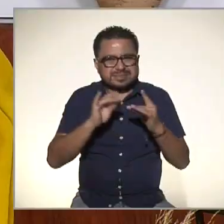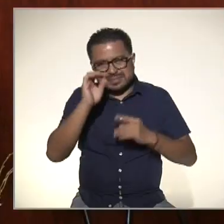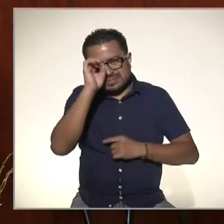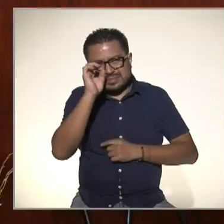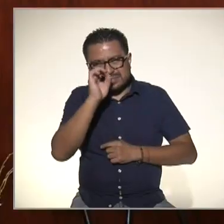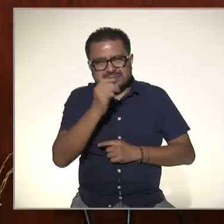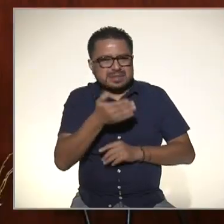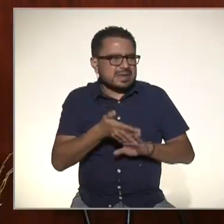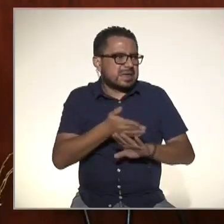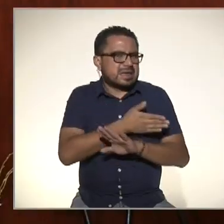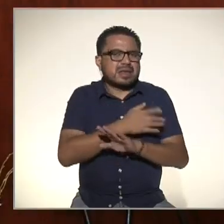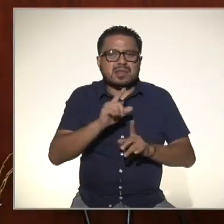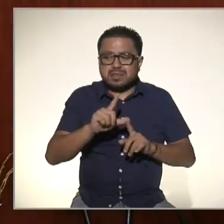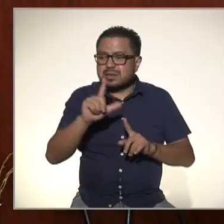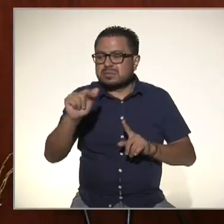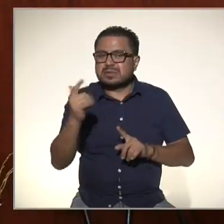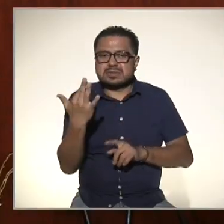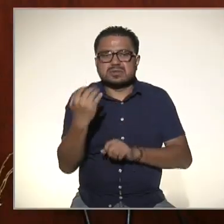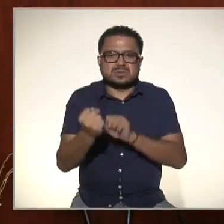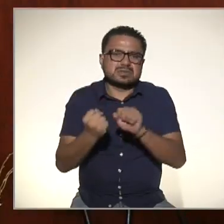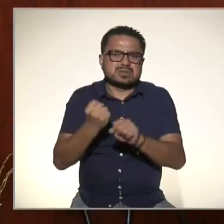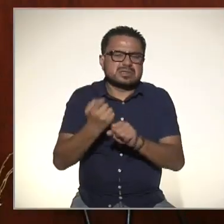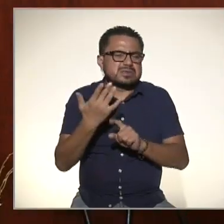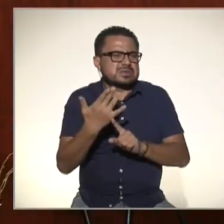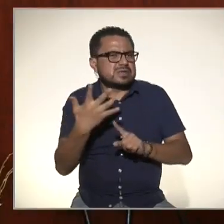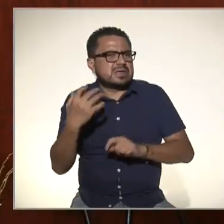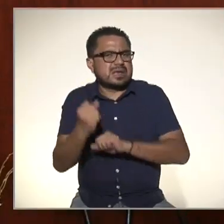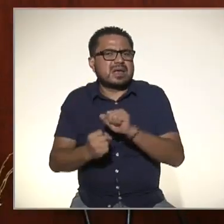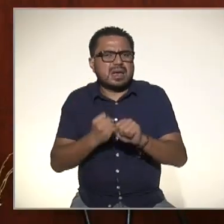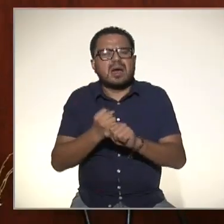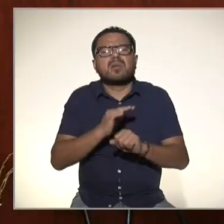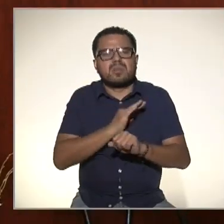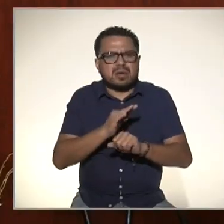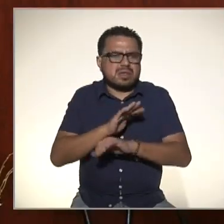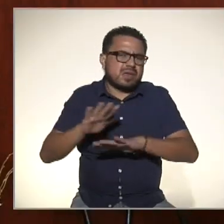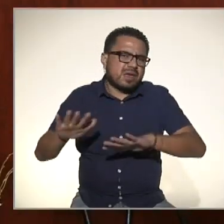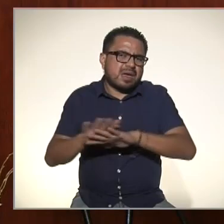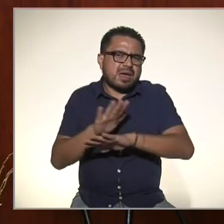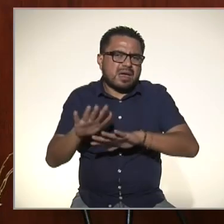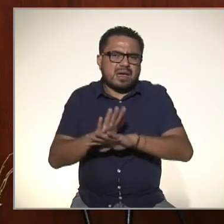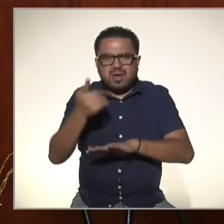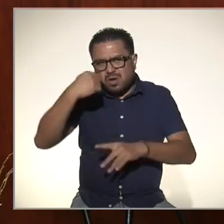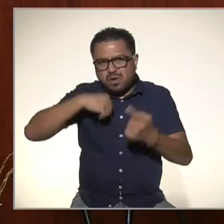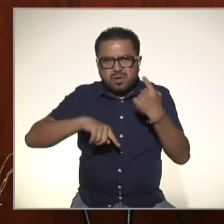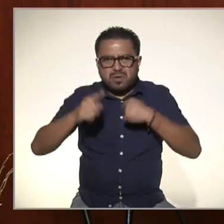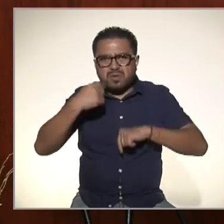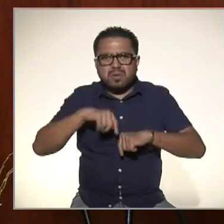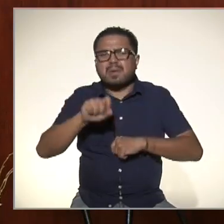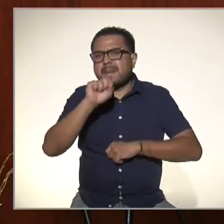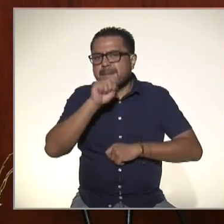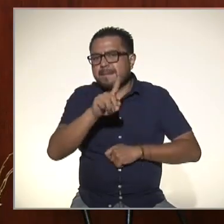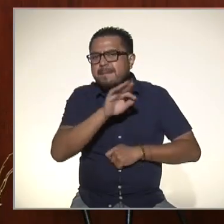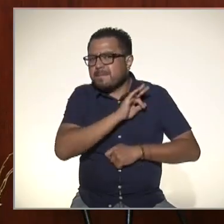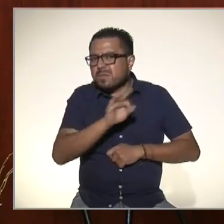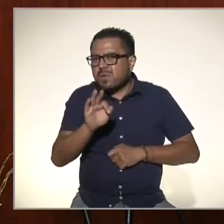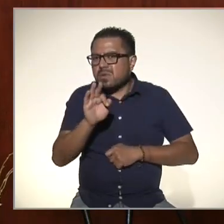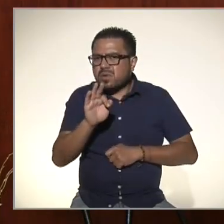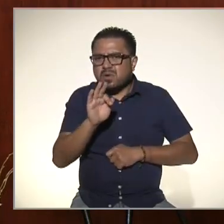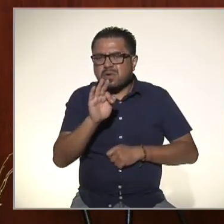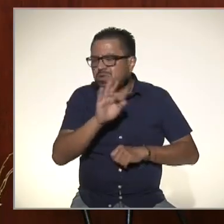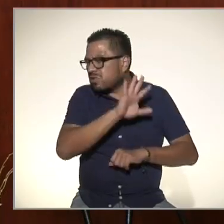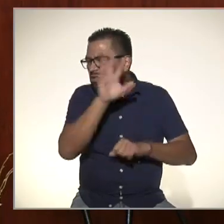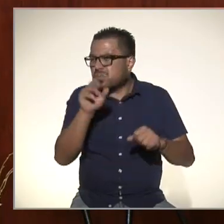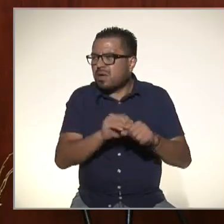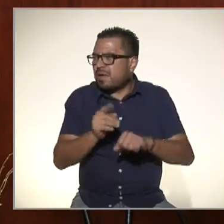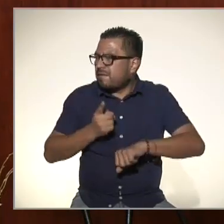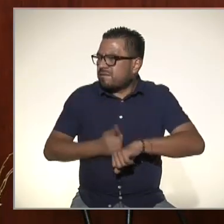previo. Después de los 50, 55 años va a haber cambios a nivel hormonal y puede incluso vascular por todas las